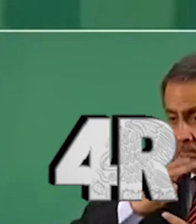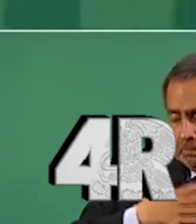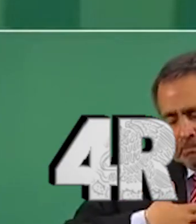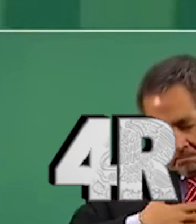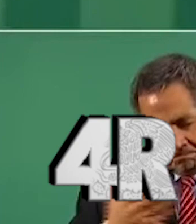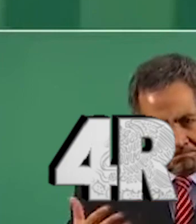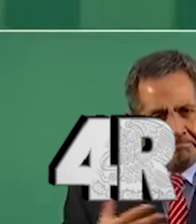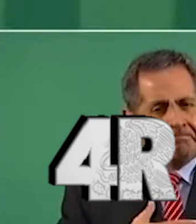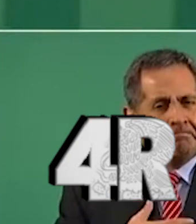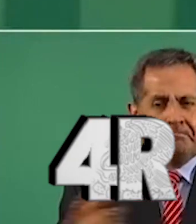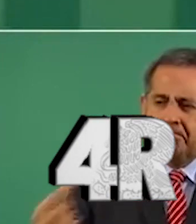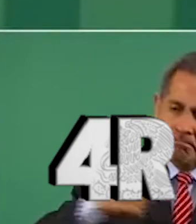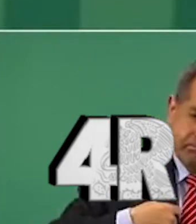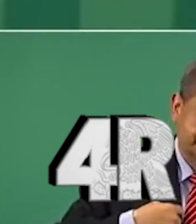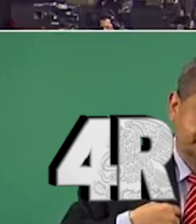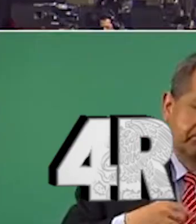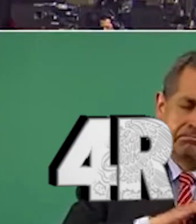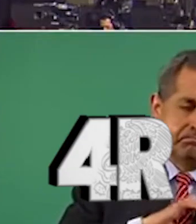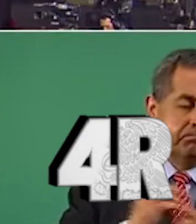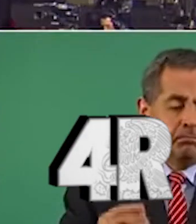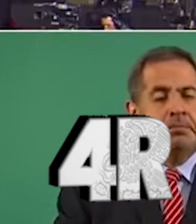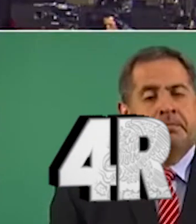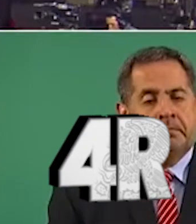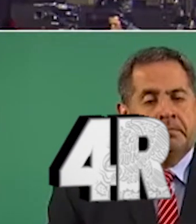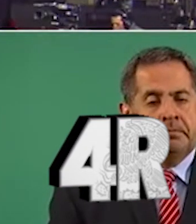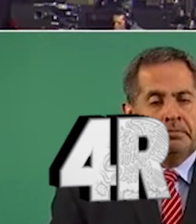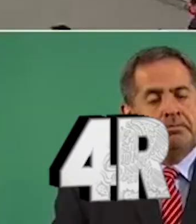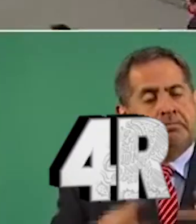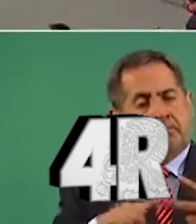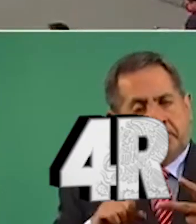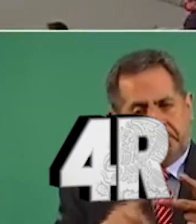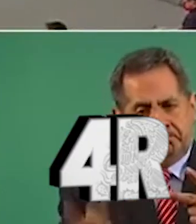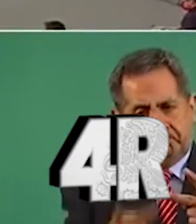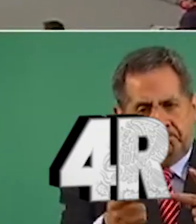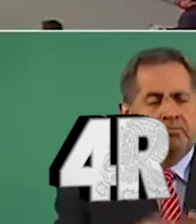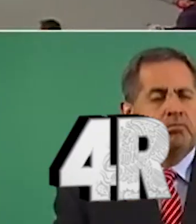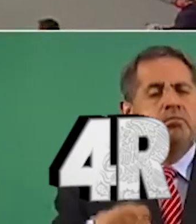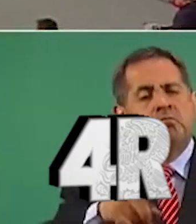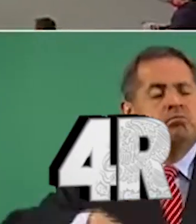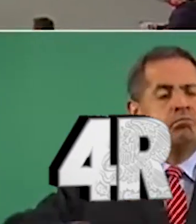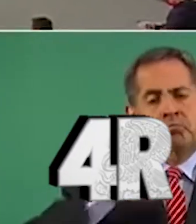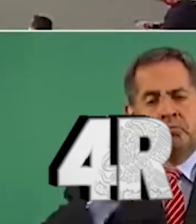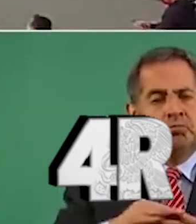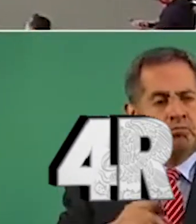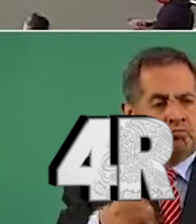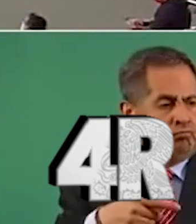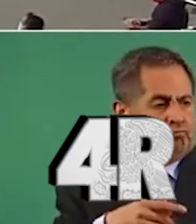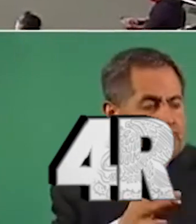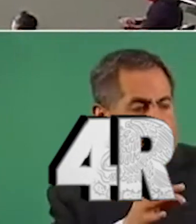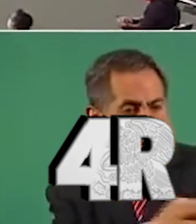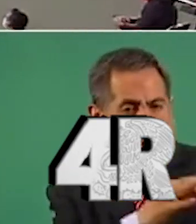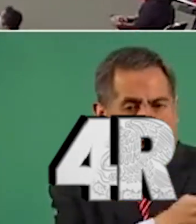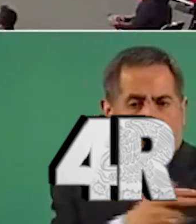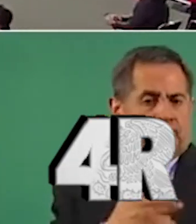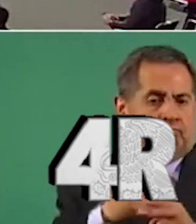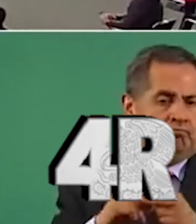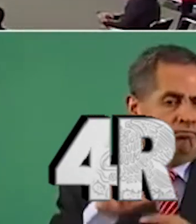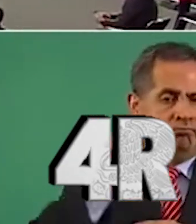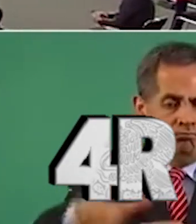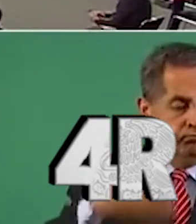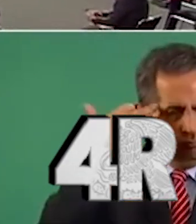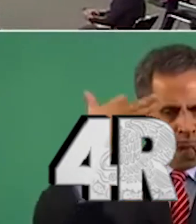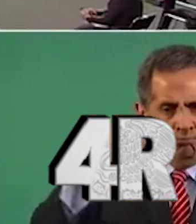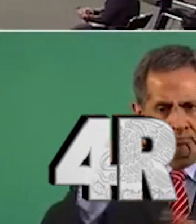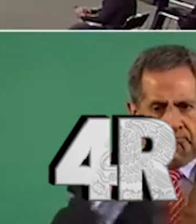los medios de comunicación, estos medios chayoteros, eran los que dictaban de qué se hablaba y de qué se discutía en